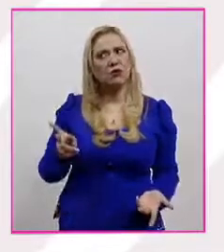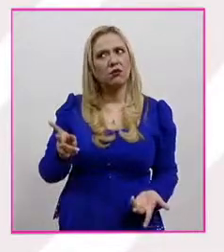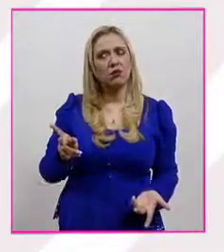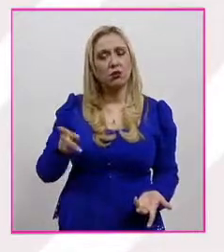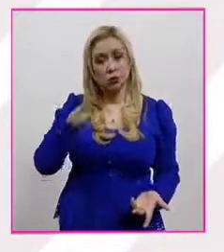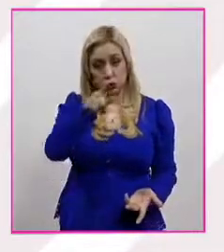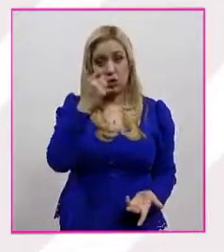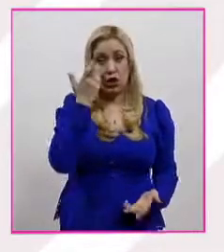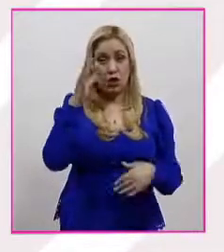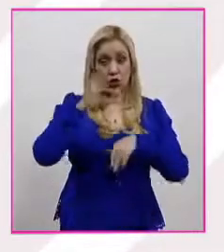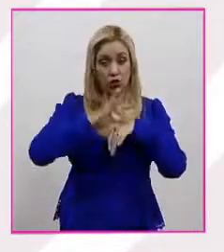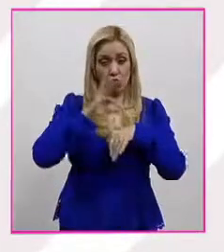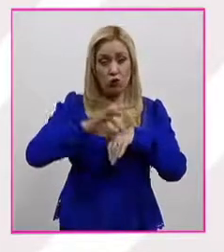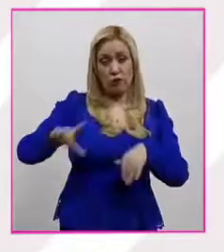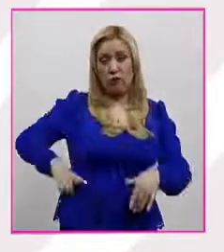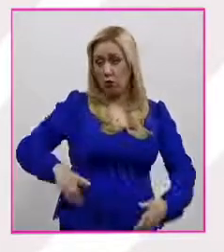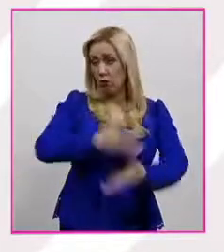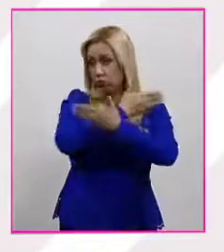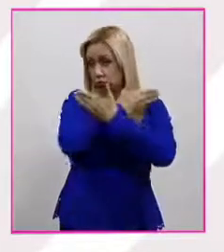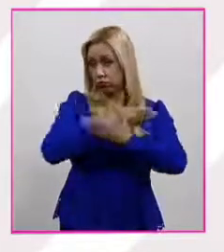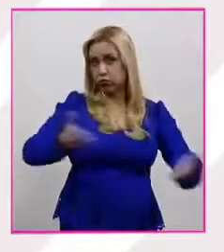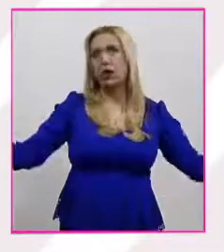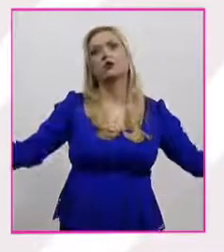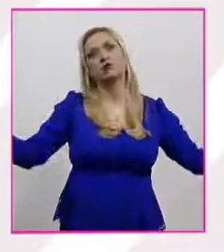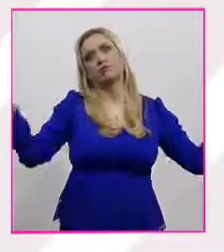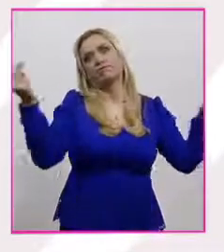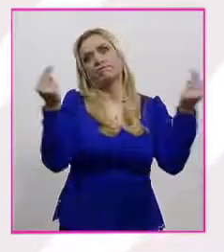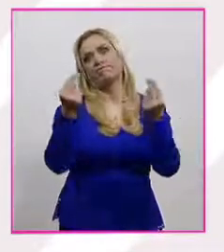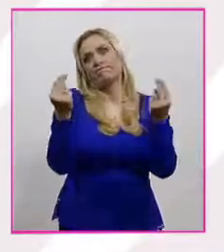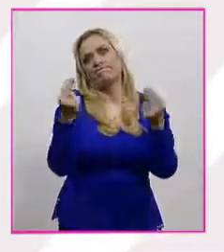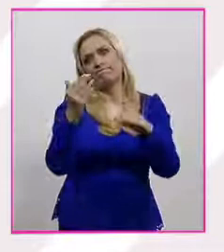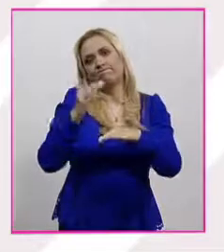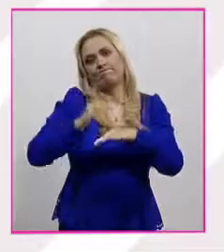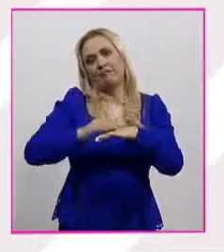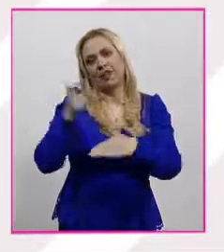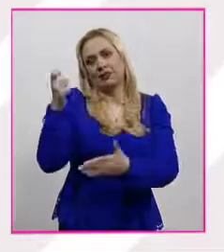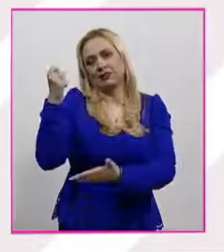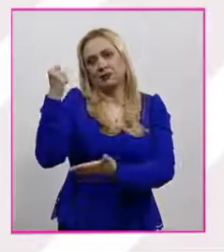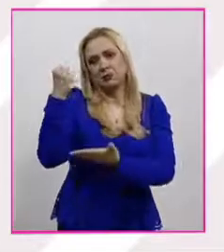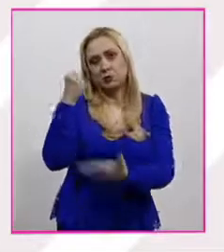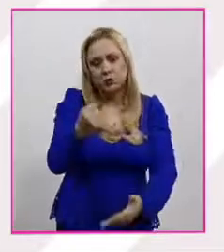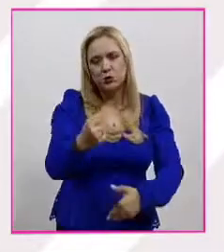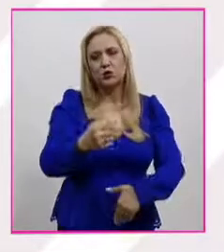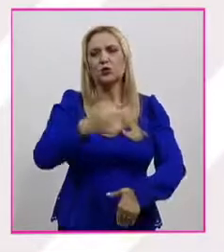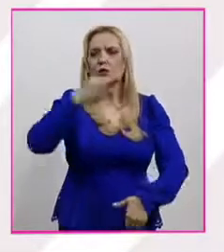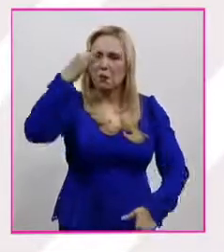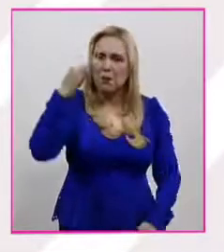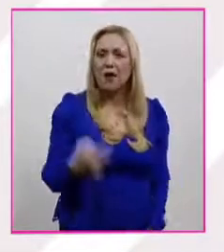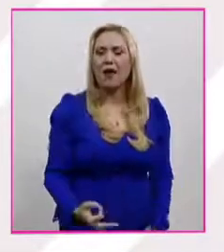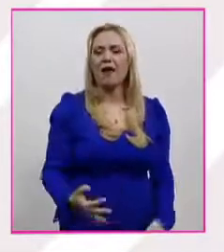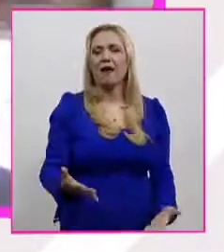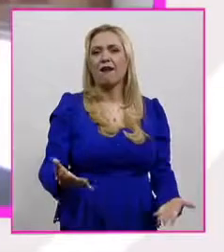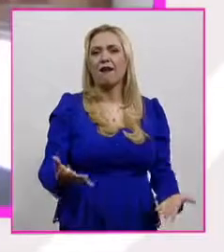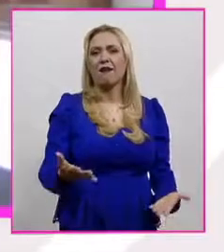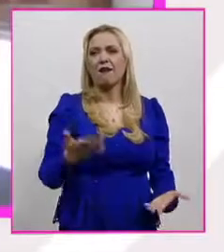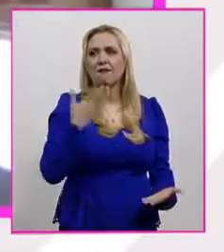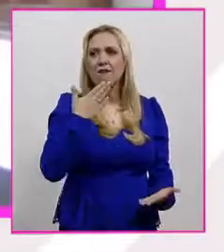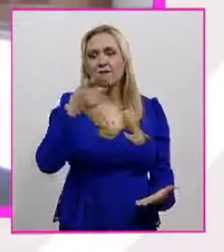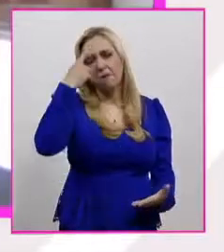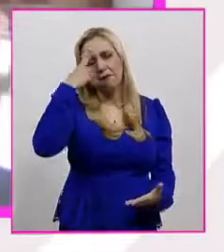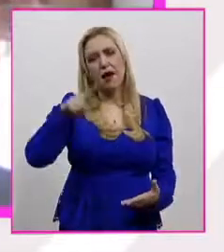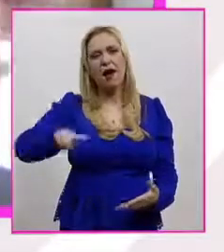requiere expandir las capacidades de los sistemas públicos y desvincularlos del mercado. Y por el otro lado, hacer